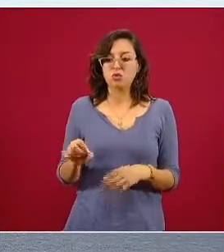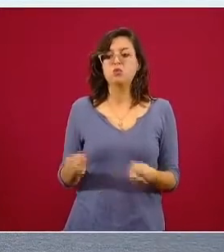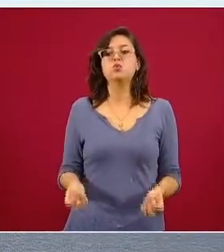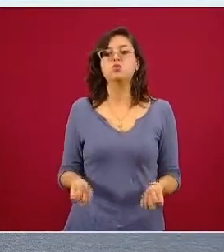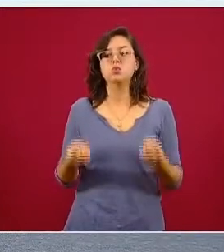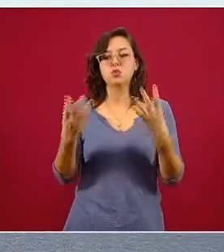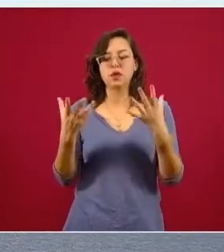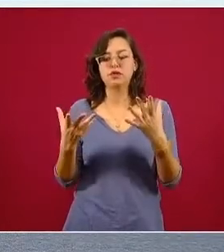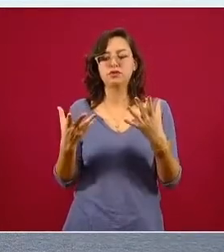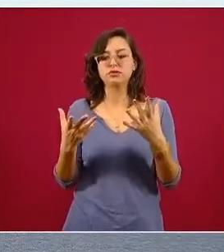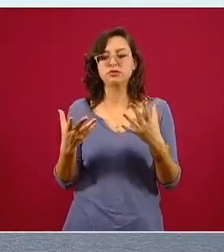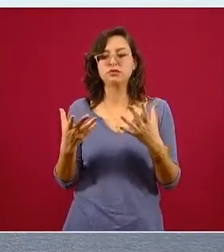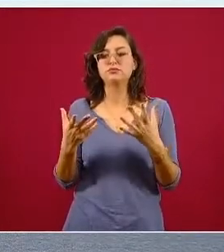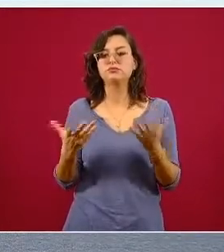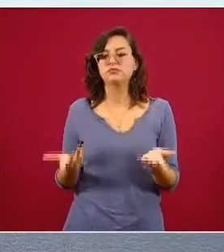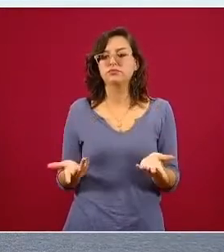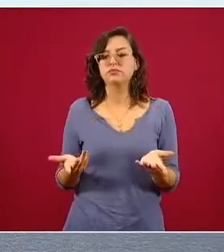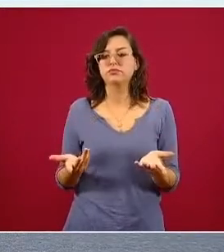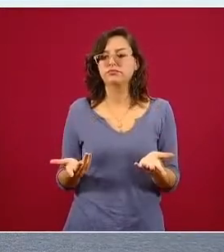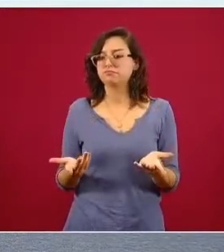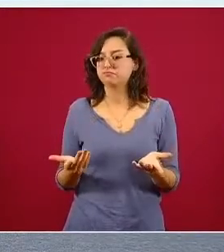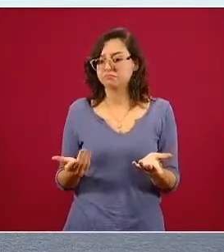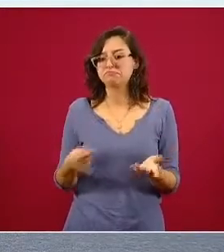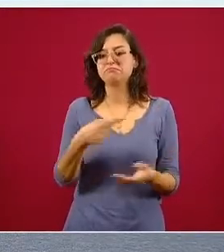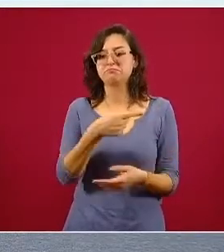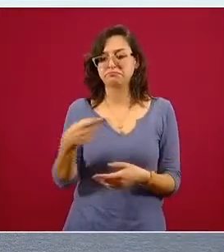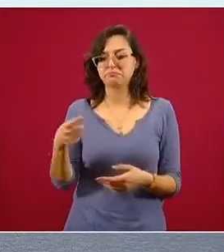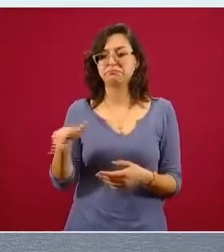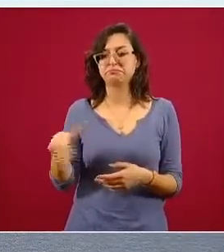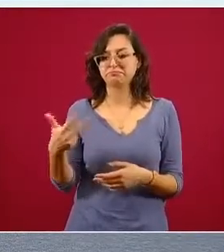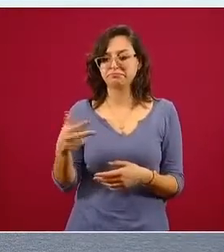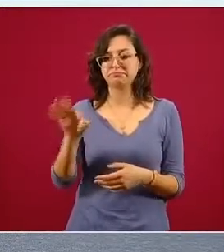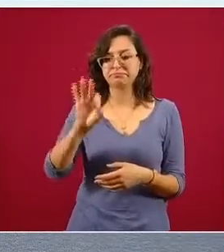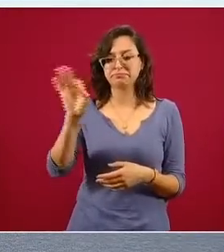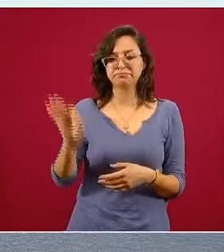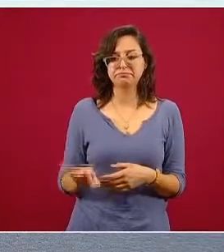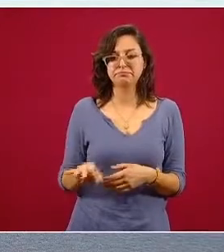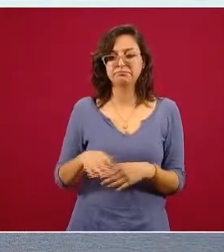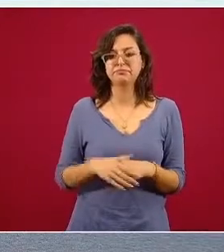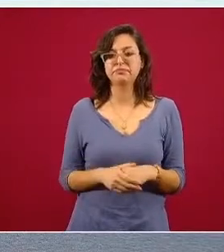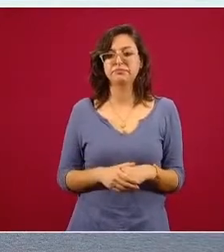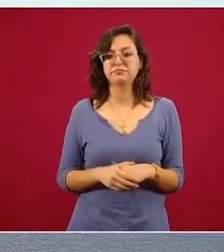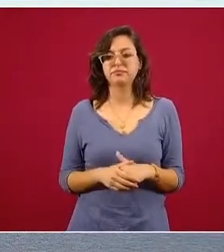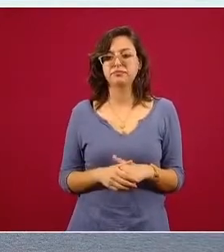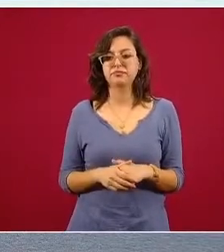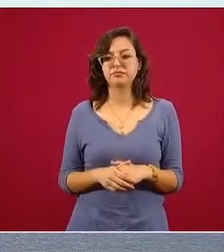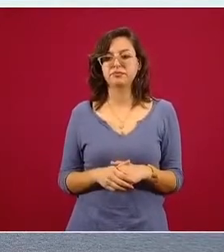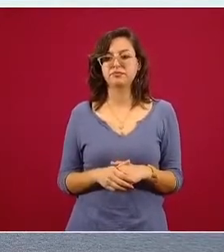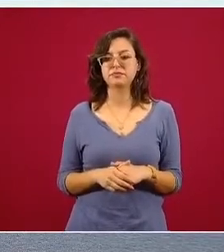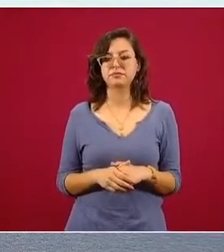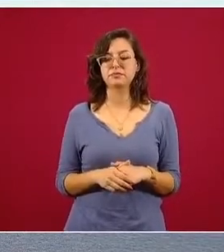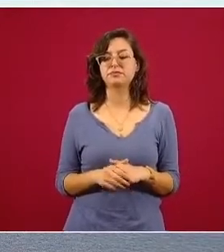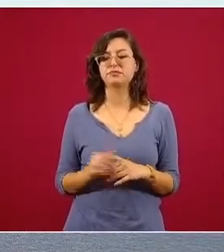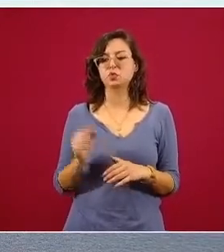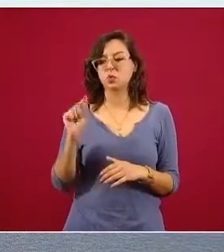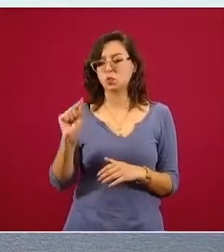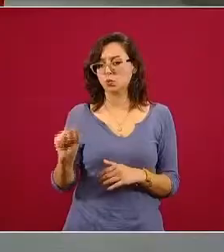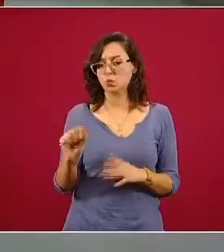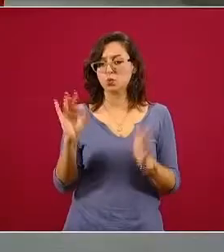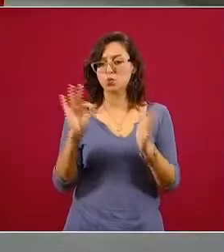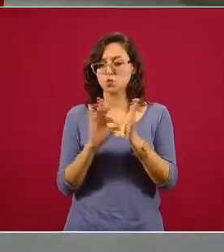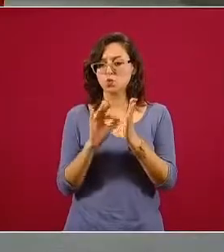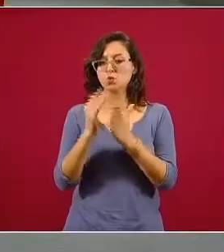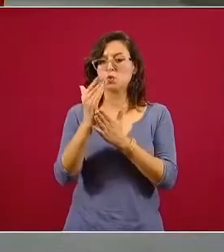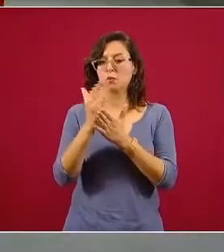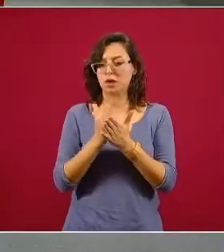de hoy de la 27 a la 28 sigue siendo de un menos 13%, un punto porcentual negativo menos, pero